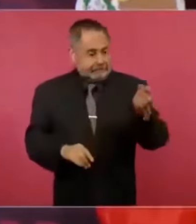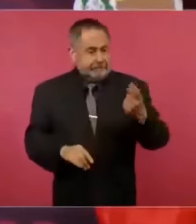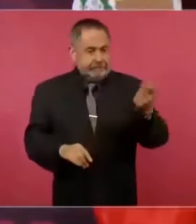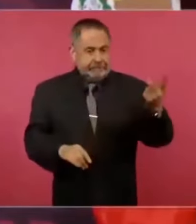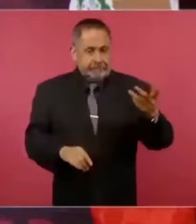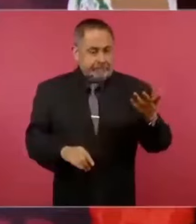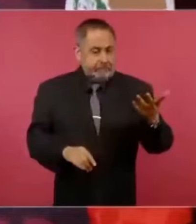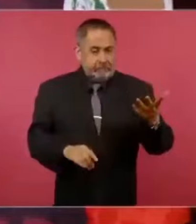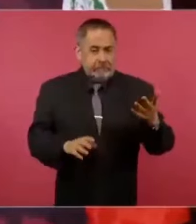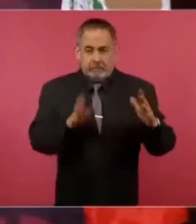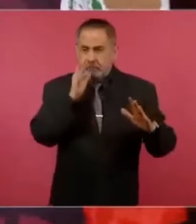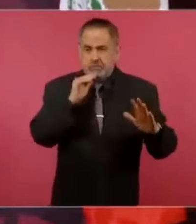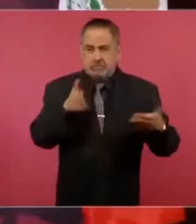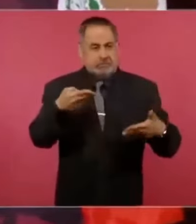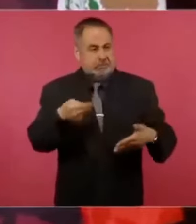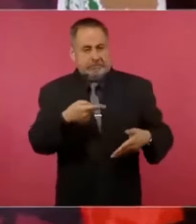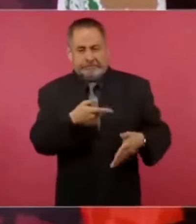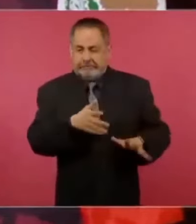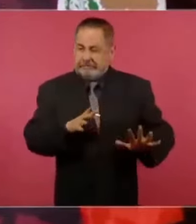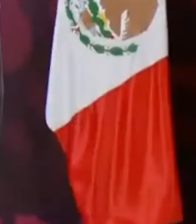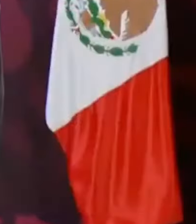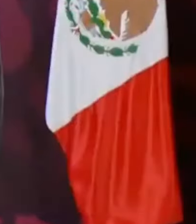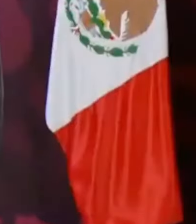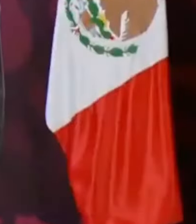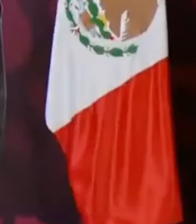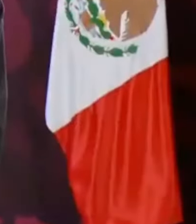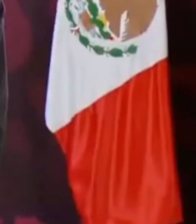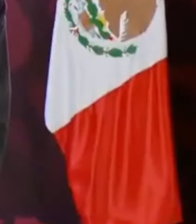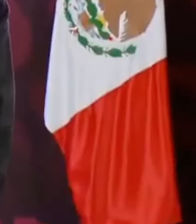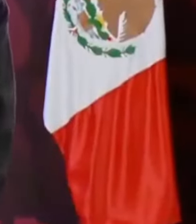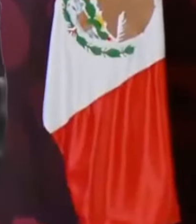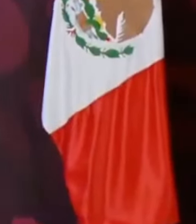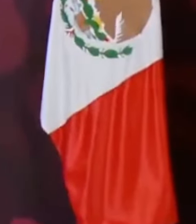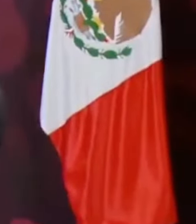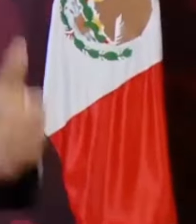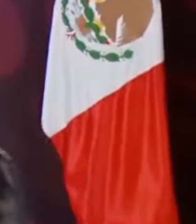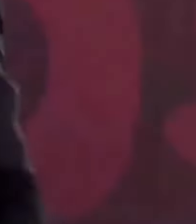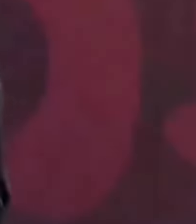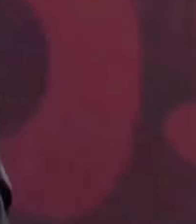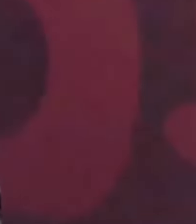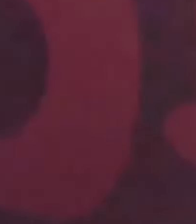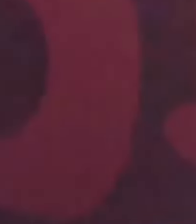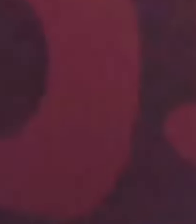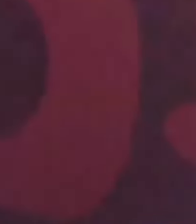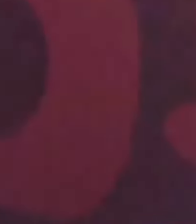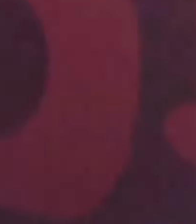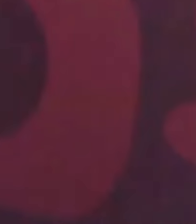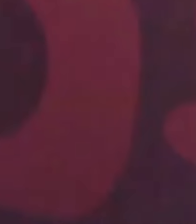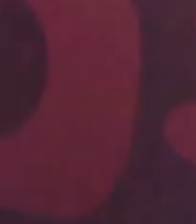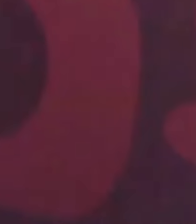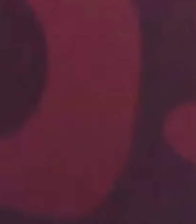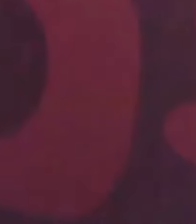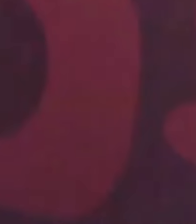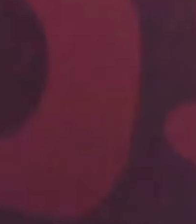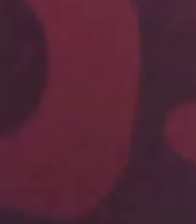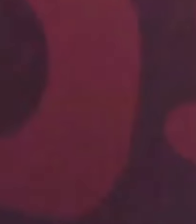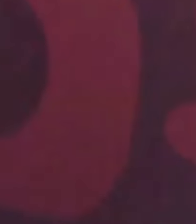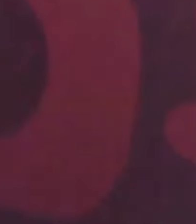impresentables hay uno que no puedo yo este mencionar aquí porque se